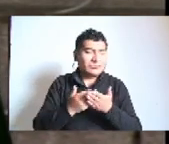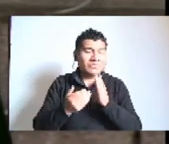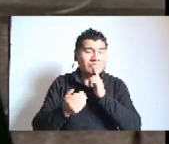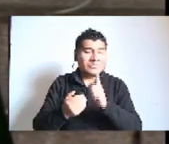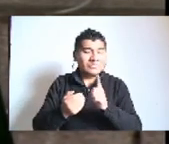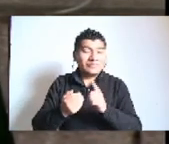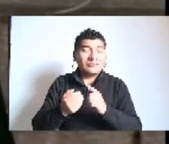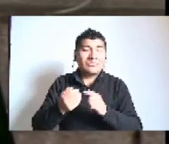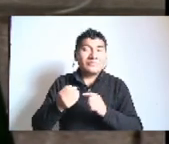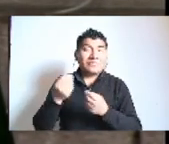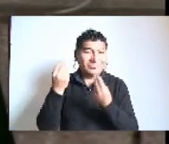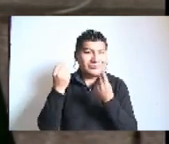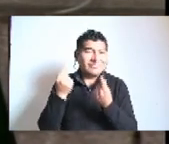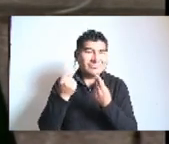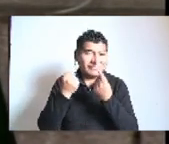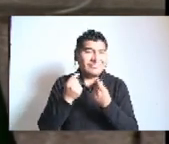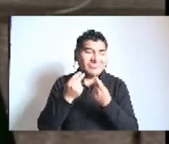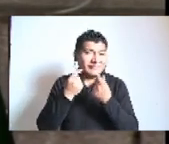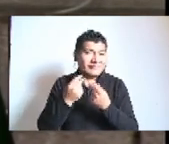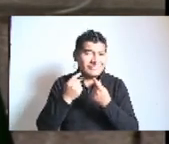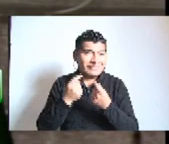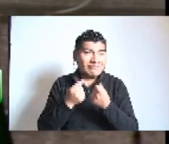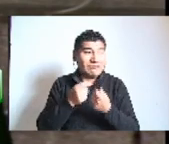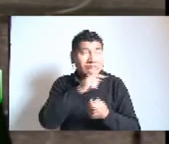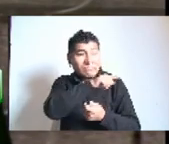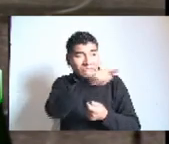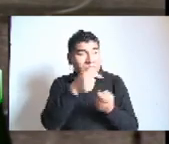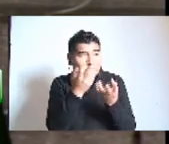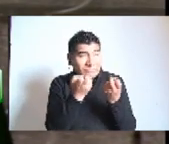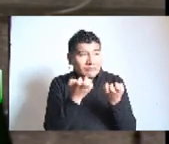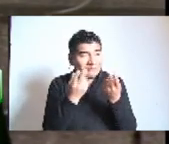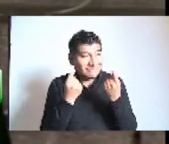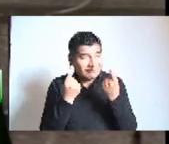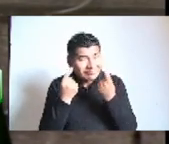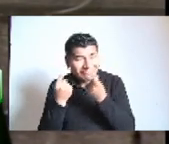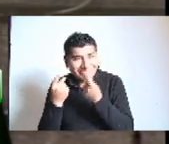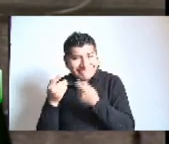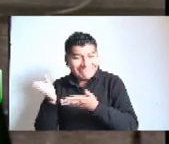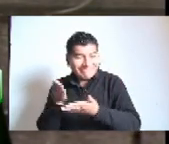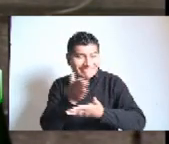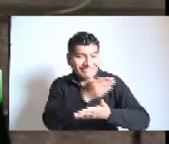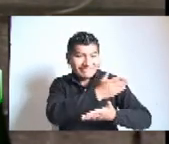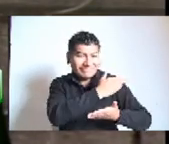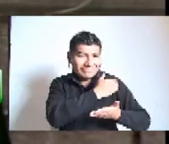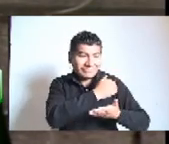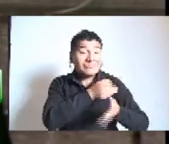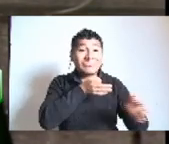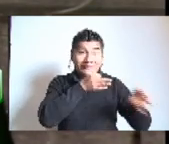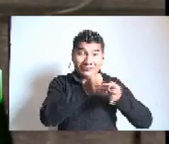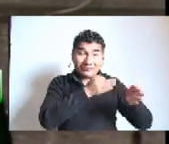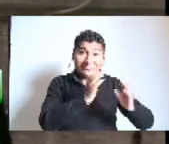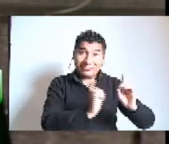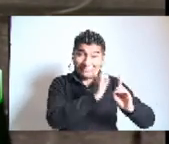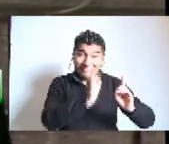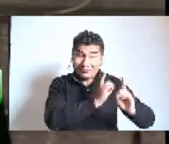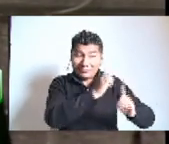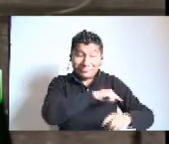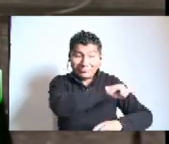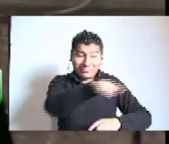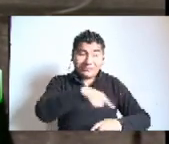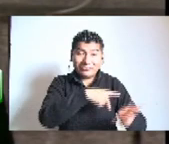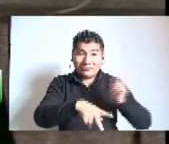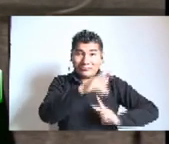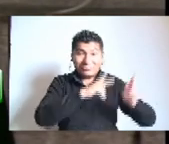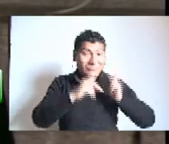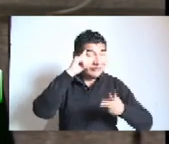el hombre el dinero, el afán de poseer. Por eso le indica a su discípulo, a los